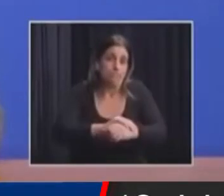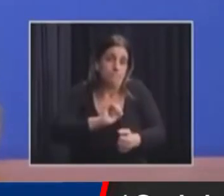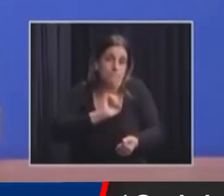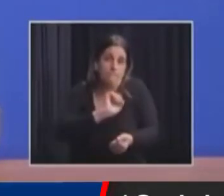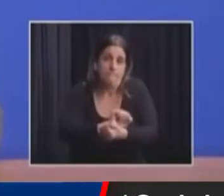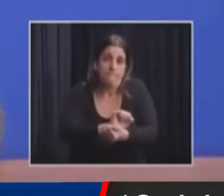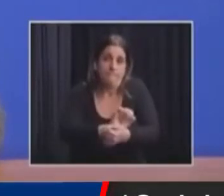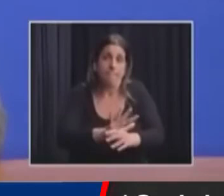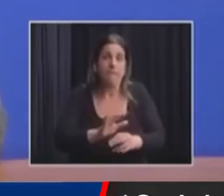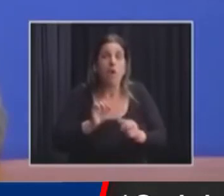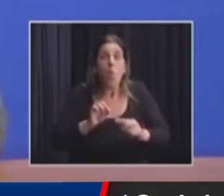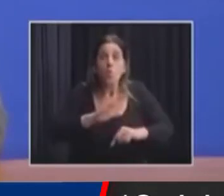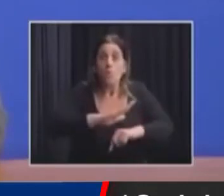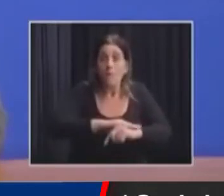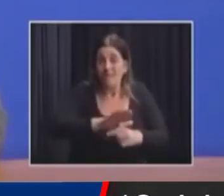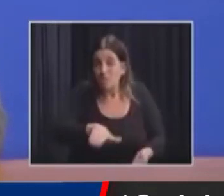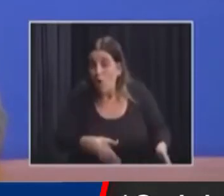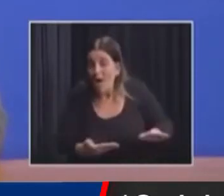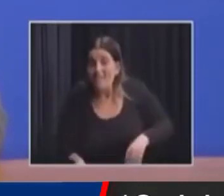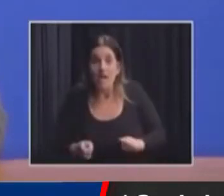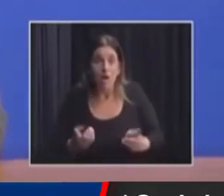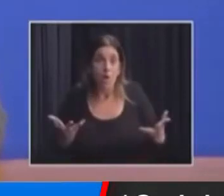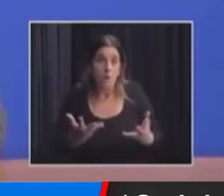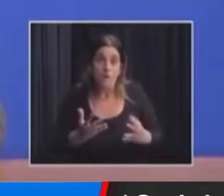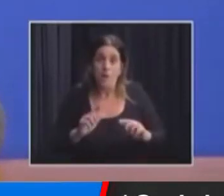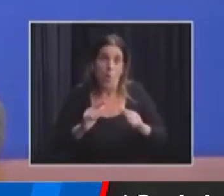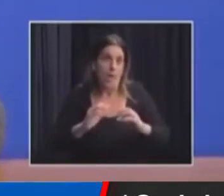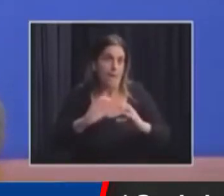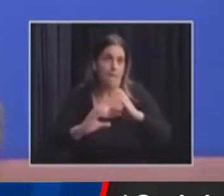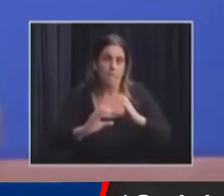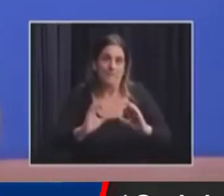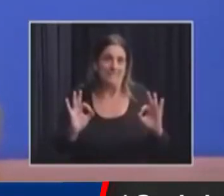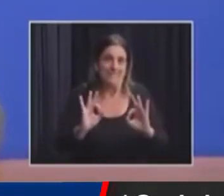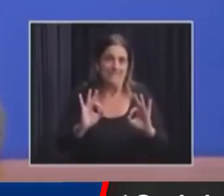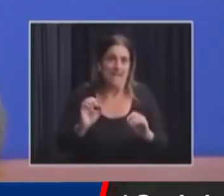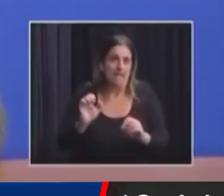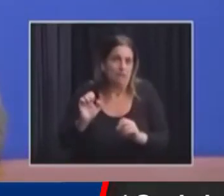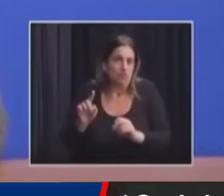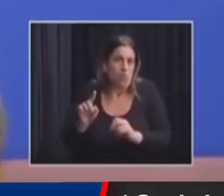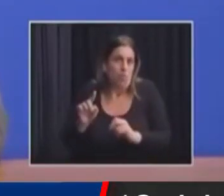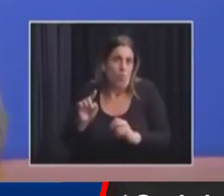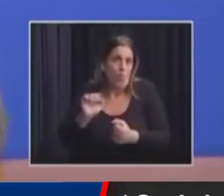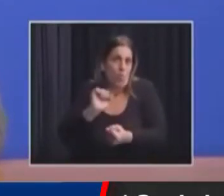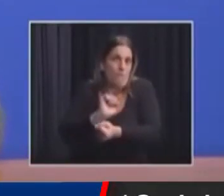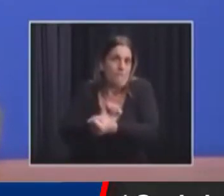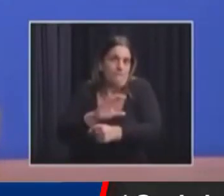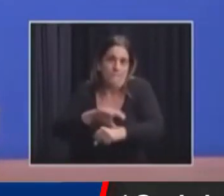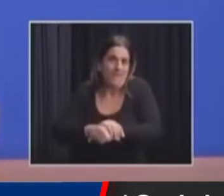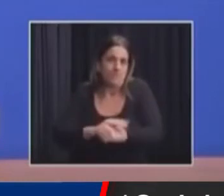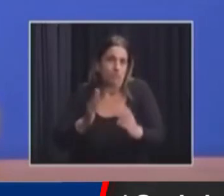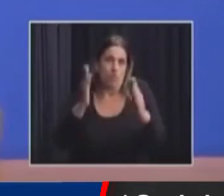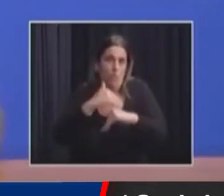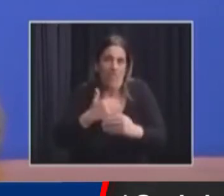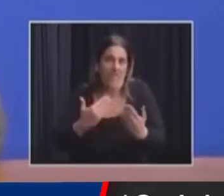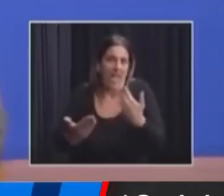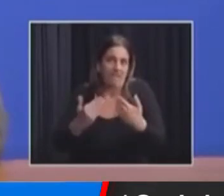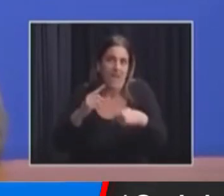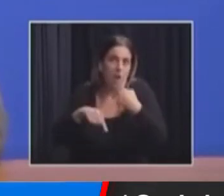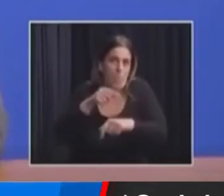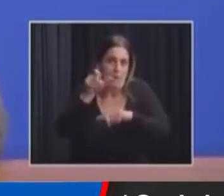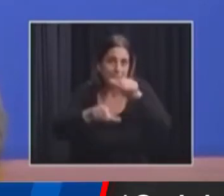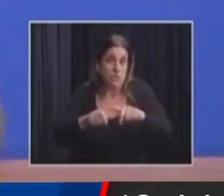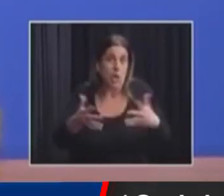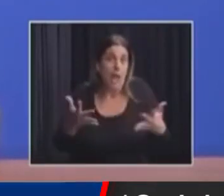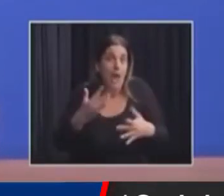hoy, que en este momento está demorado, en calidad de demorado. Lo digo demorado porque es posible que en estas horas la justicia tiene la obligación